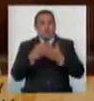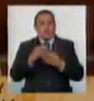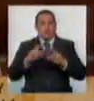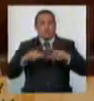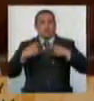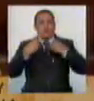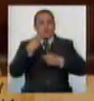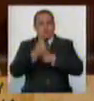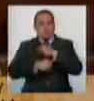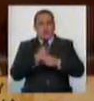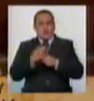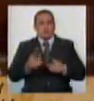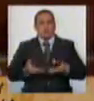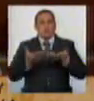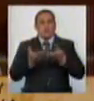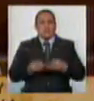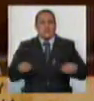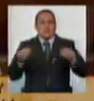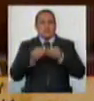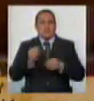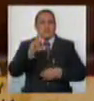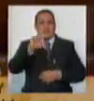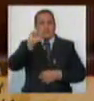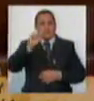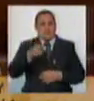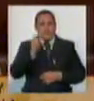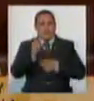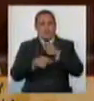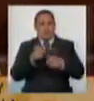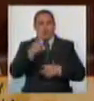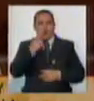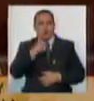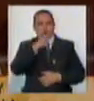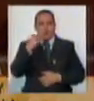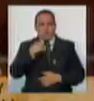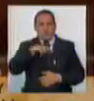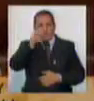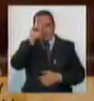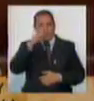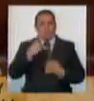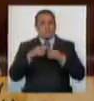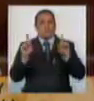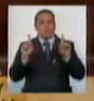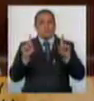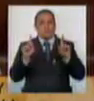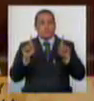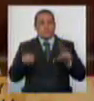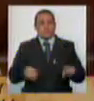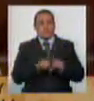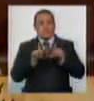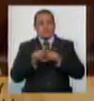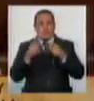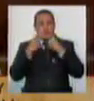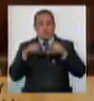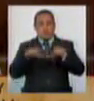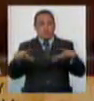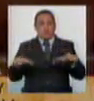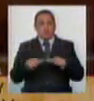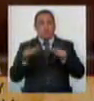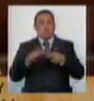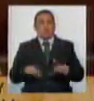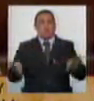año y beneficiar así a 30.000 peruanos y peruanas. Sin embargo, un hito sin